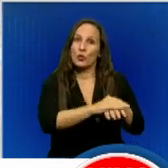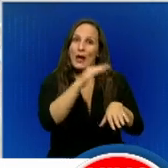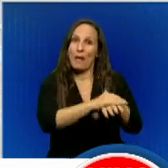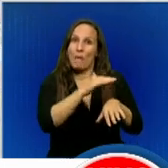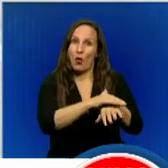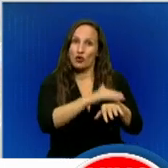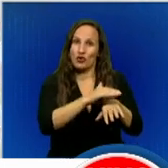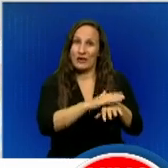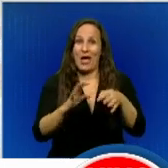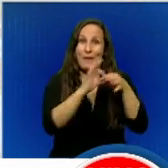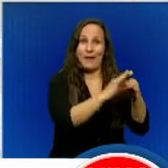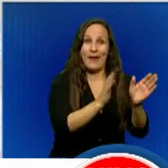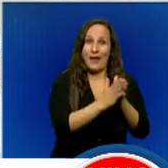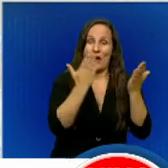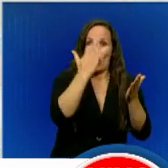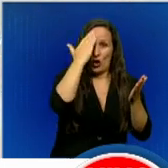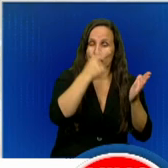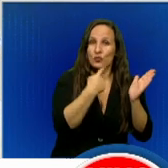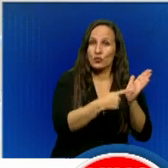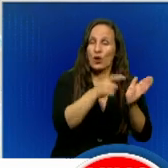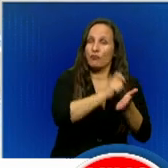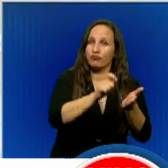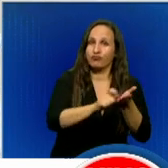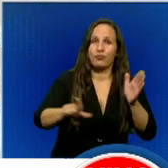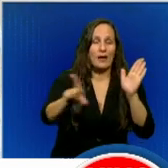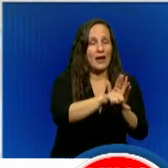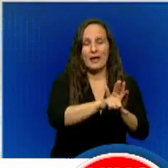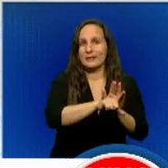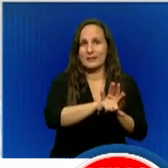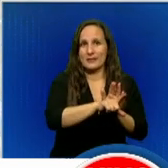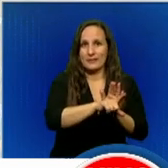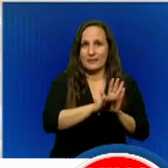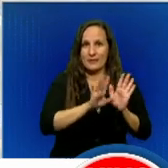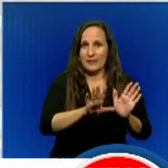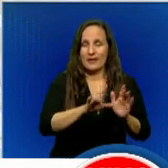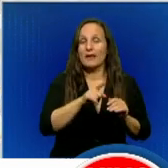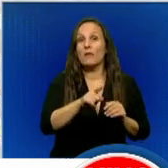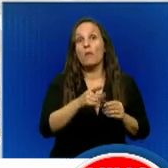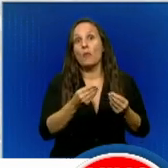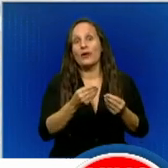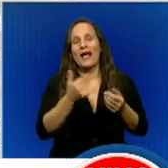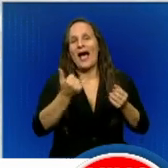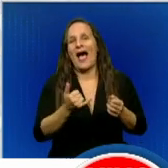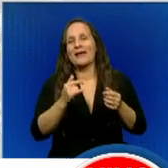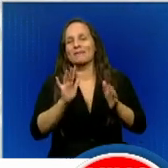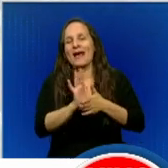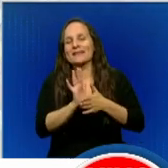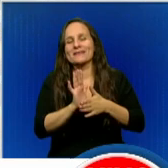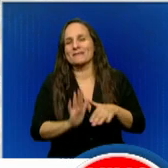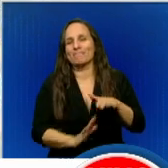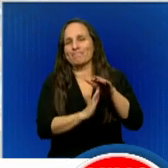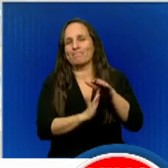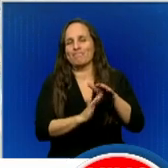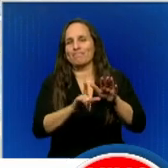constitucional de sancionar las leyes impositivas por aplicación del principio de legalidad siendo